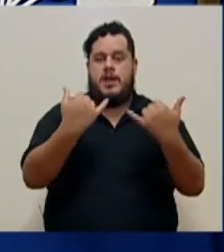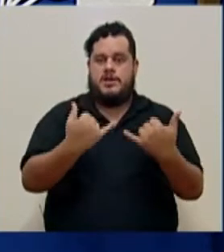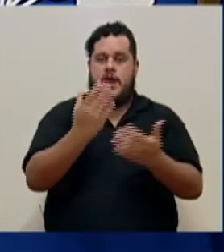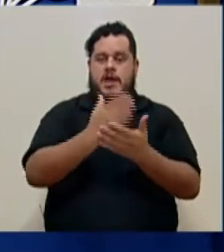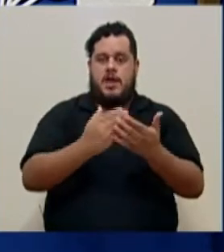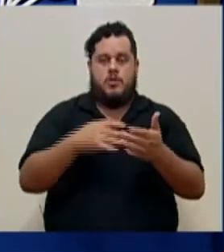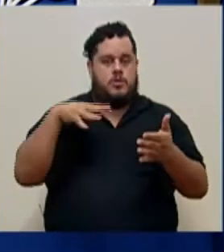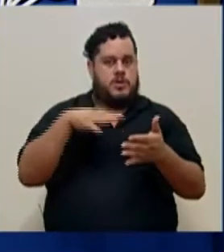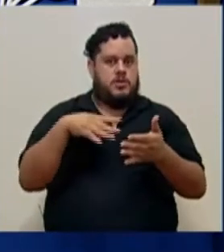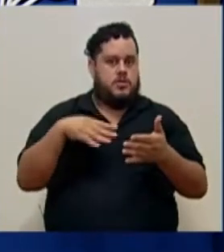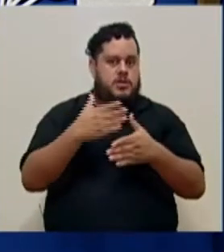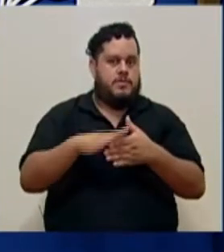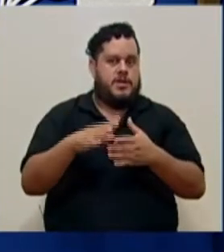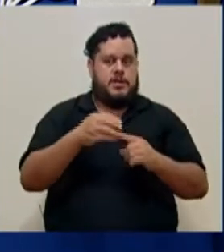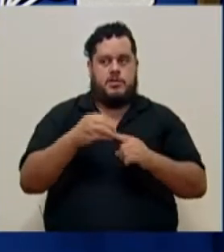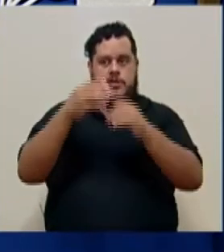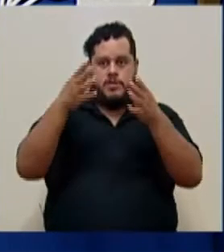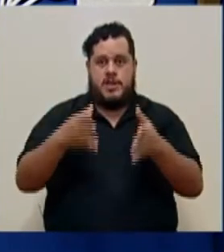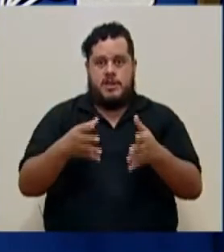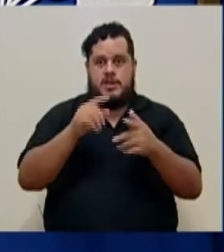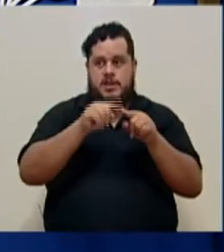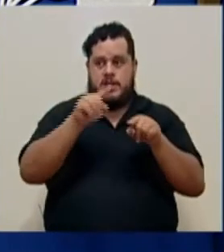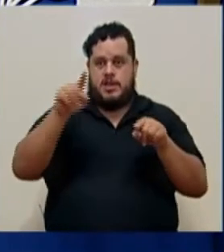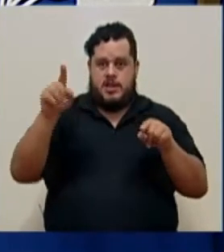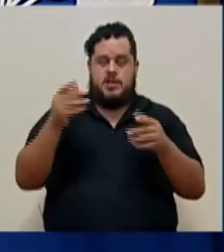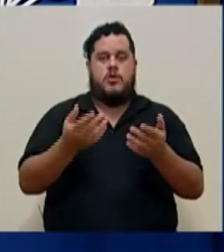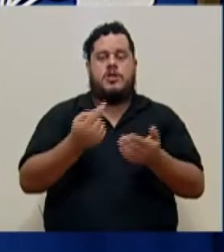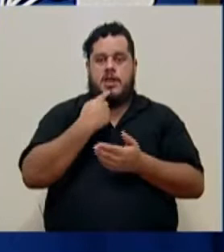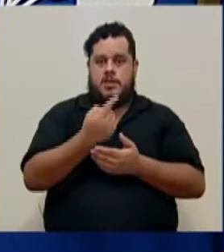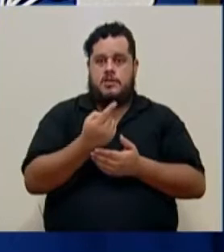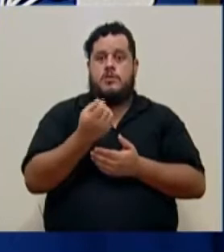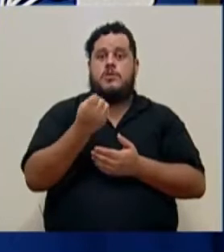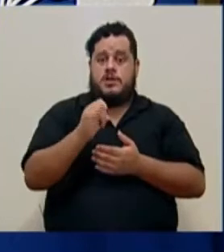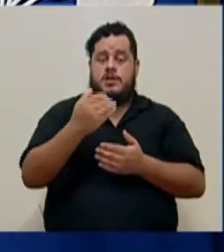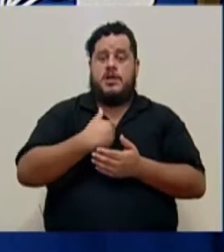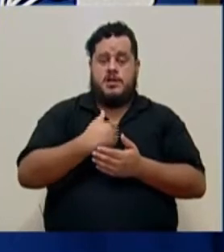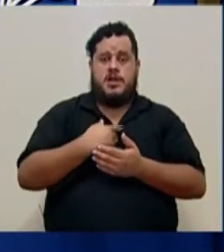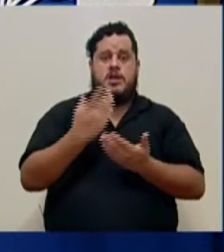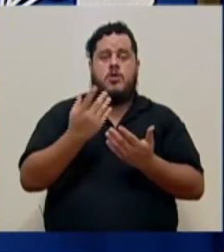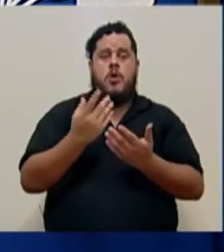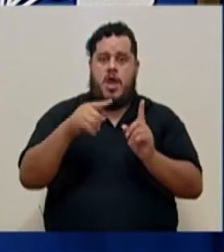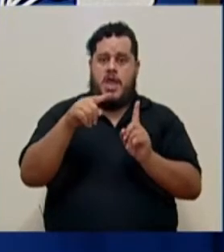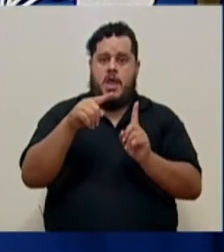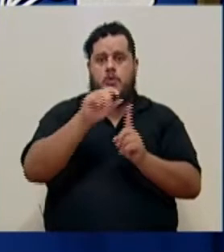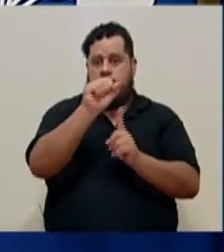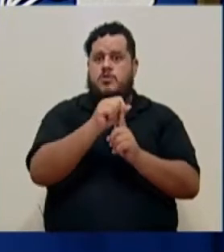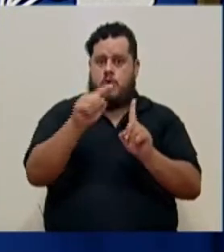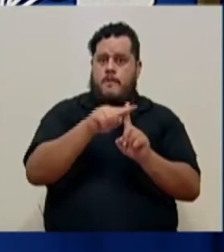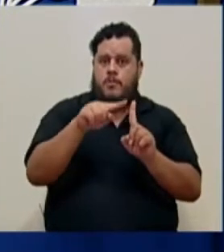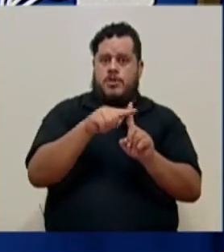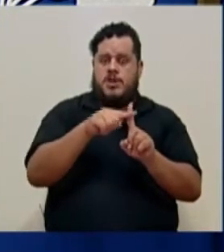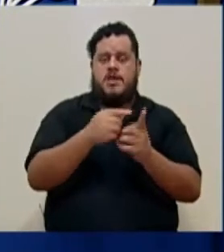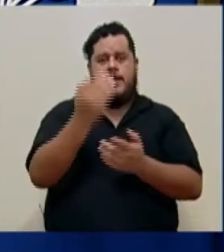que se han hecho por parte de los especialistas estadísticos que han indicado que sí ha tenido una incidencia positiva. Obviamente, sabemos